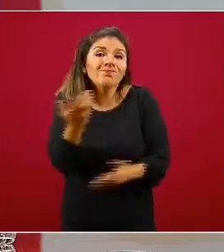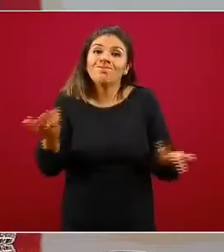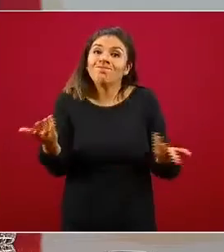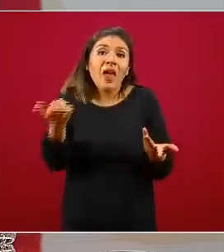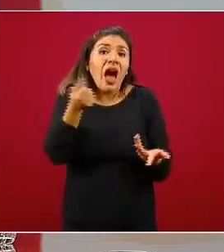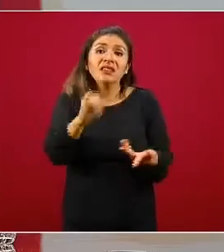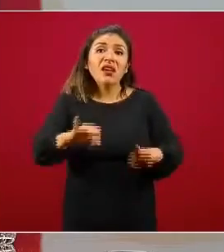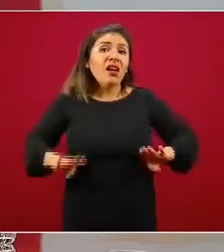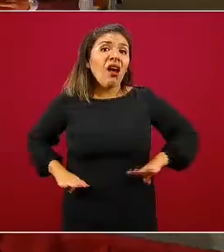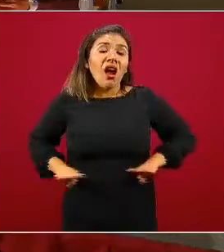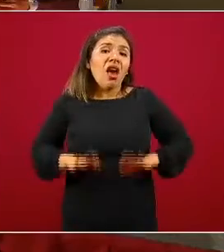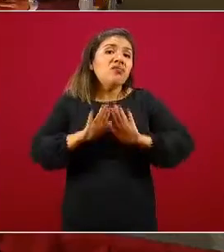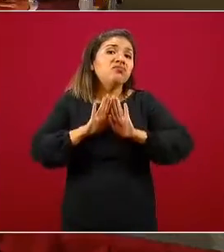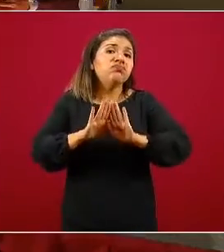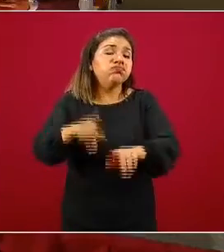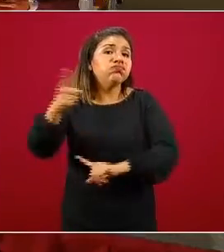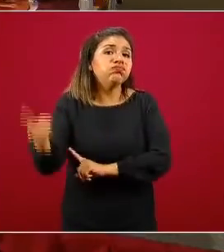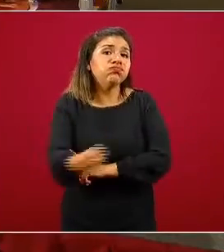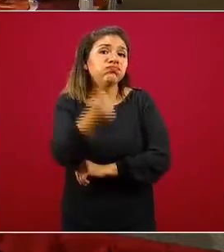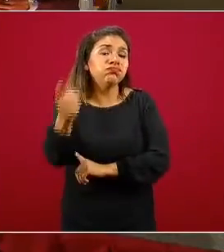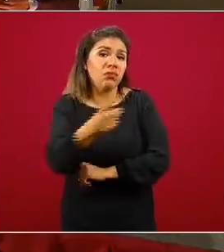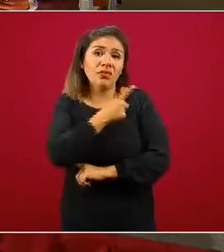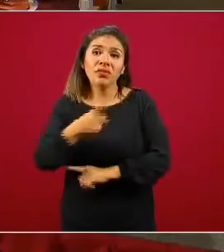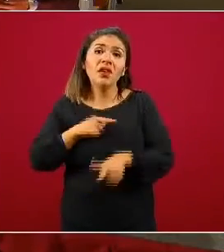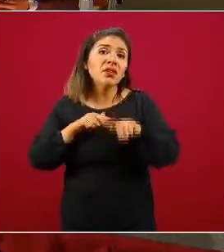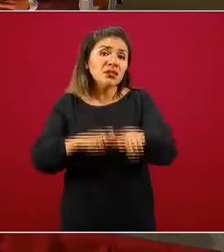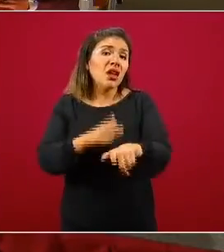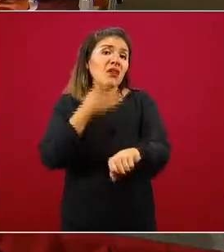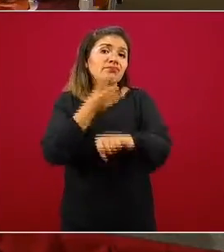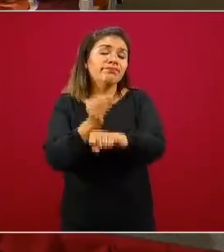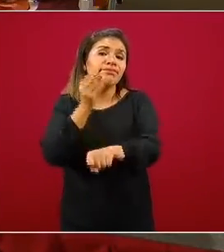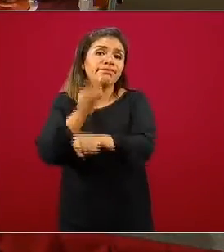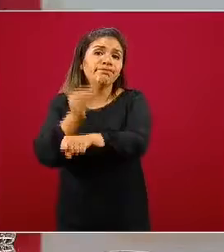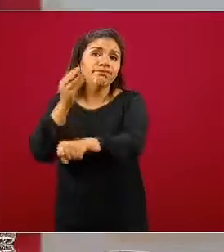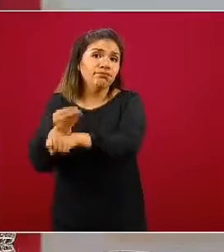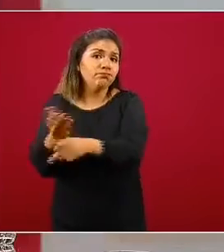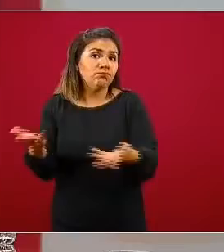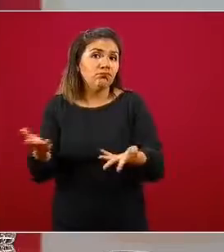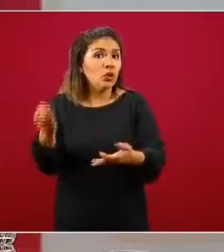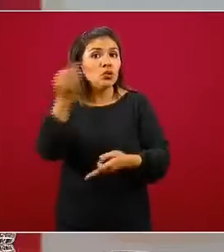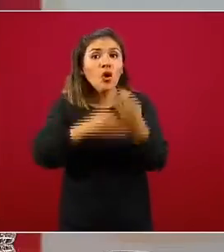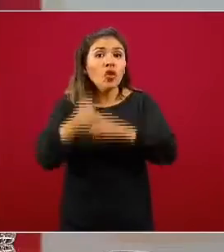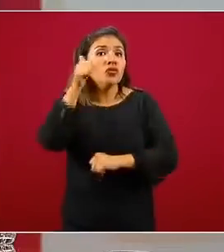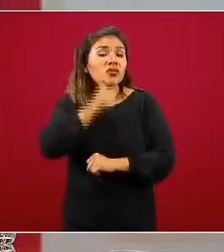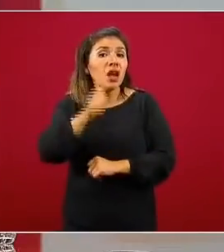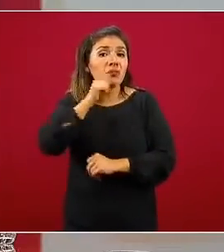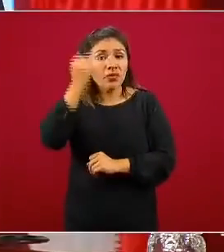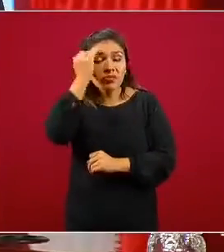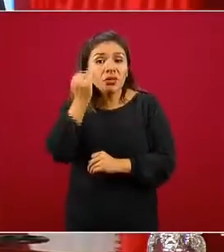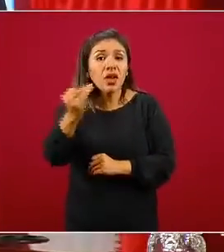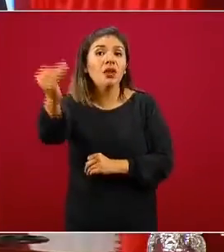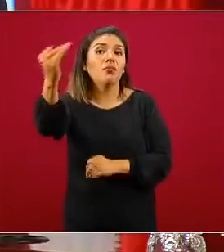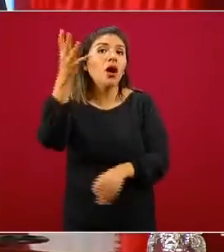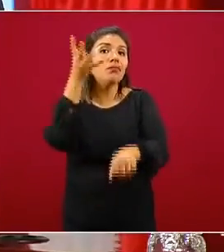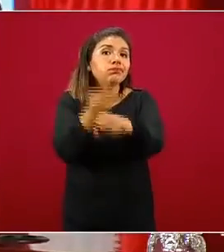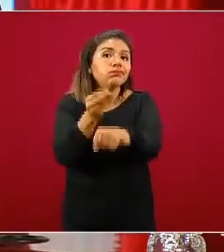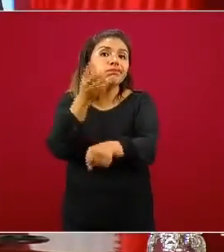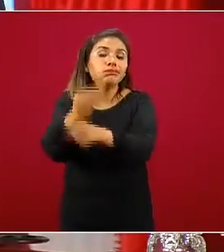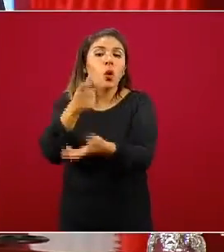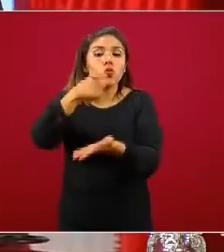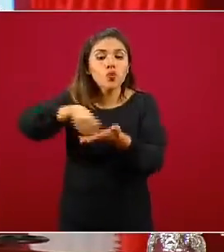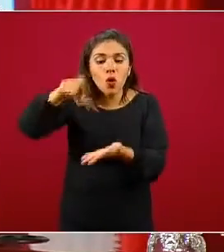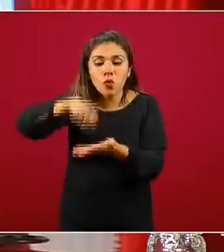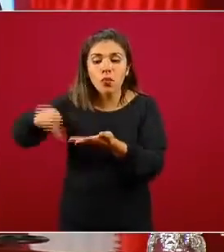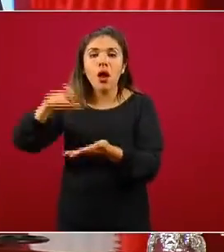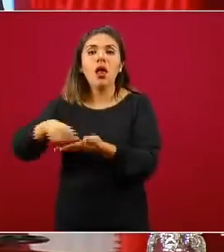de carácter permanente y hay que seguir resolviendo, como lo hemos dicho en gerundio, todo el tiempo, resolviendo, comprando,